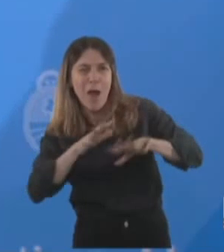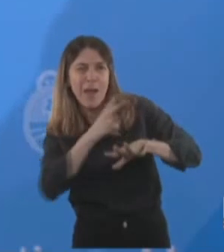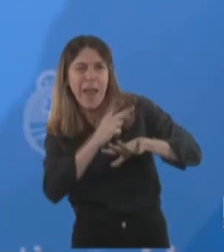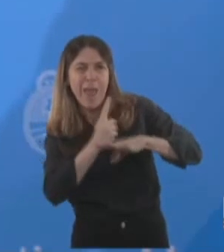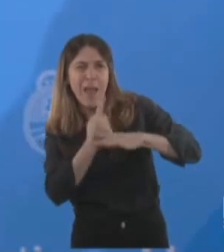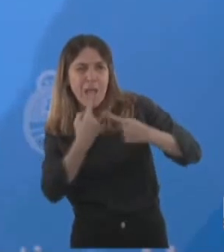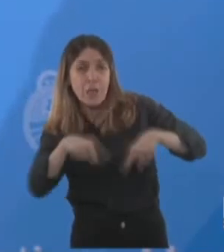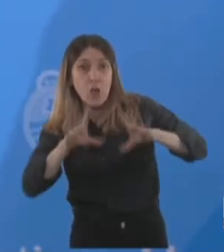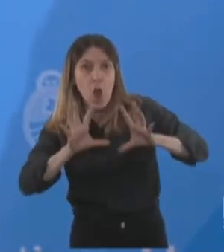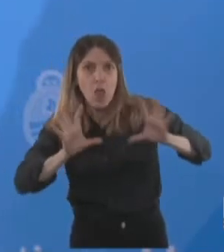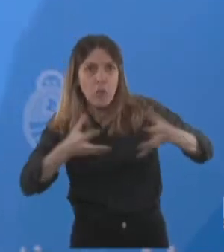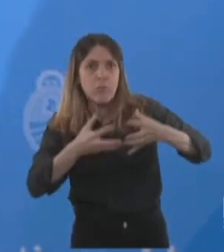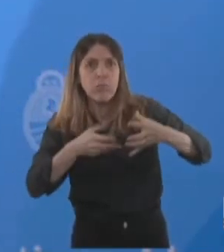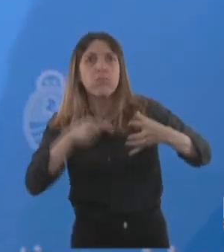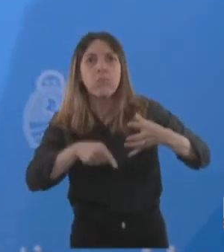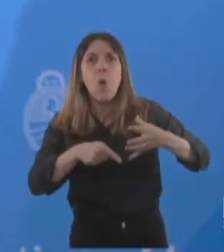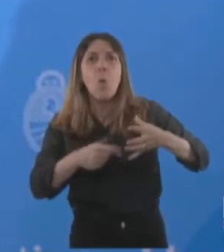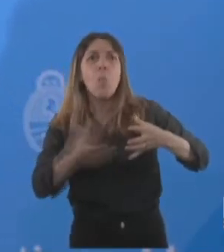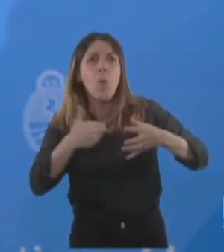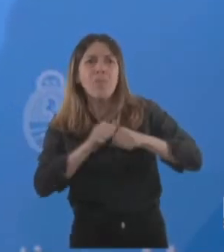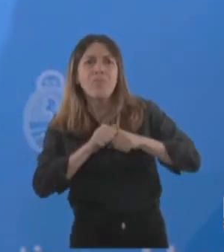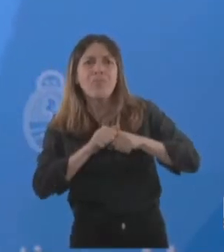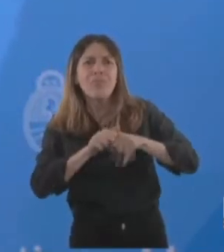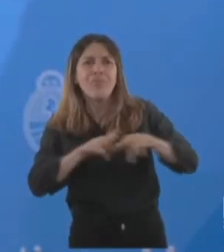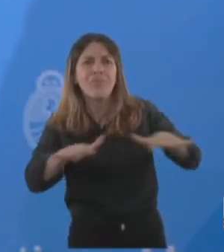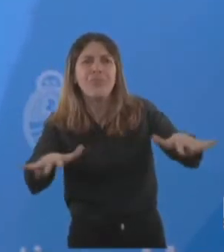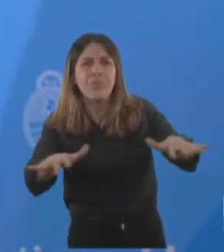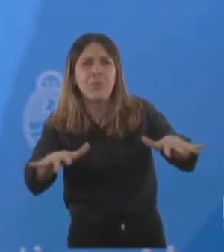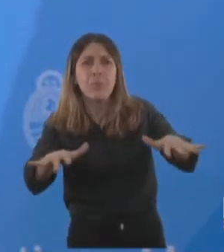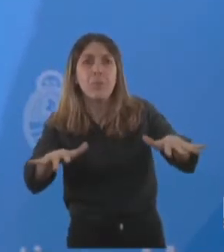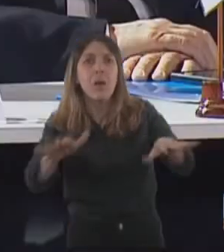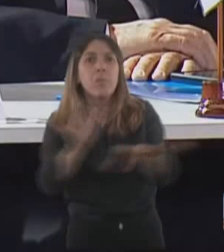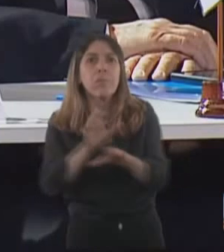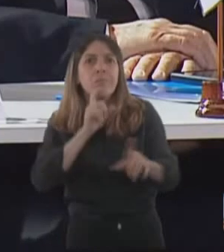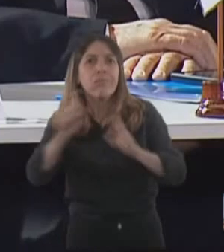penosa capacidad de corromper a las instituciones del Estado.